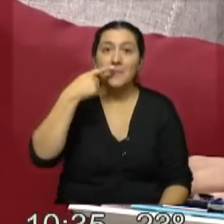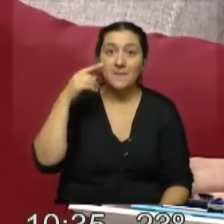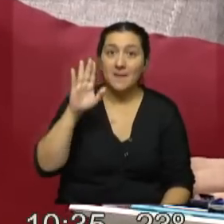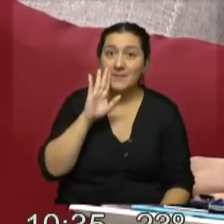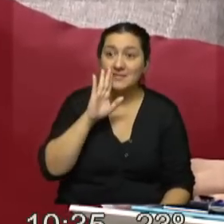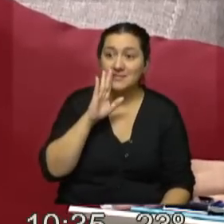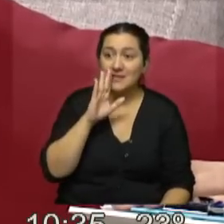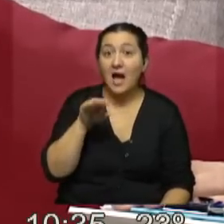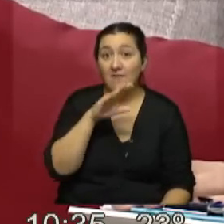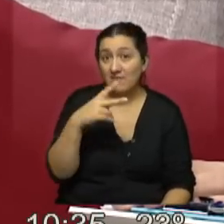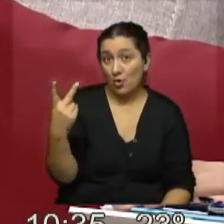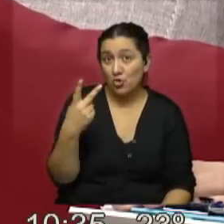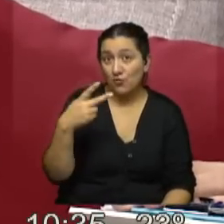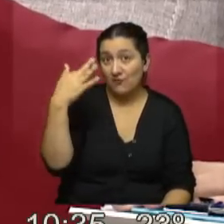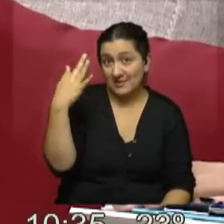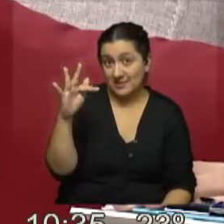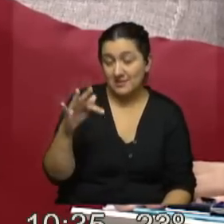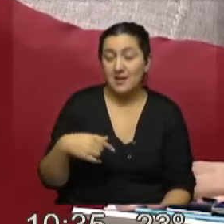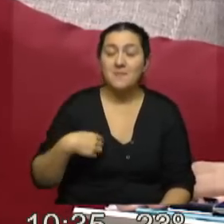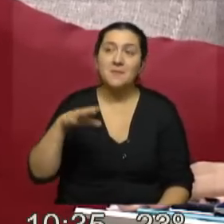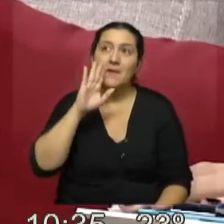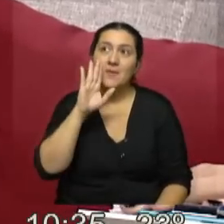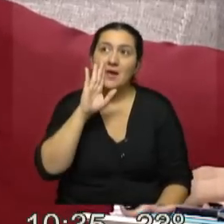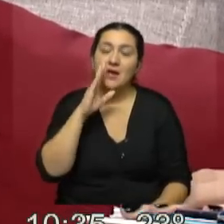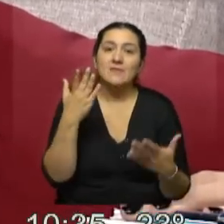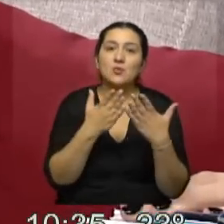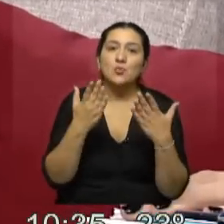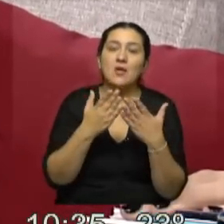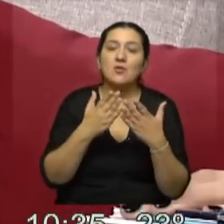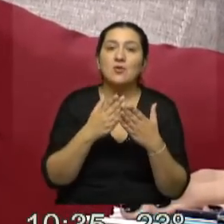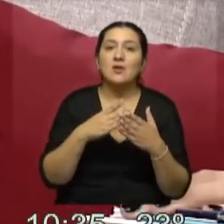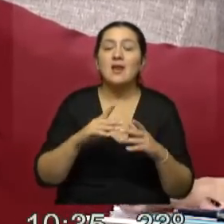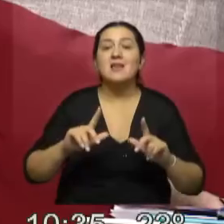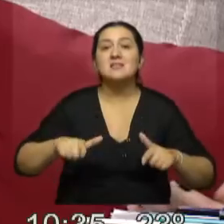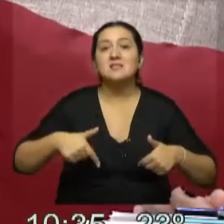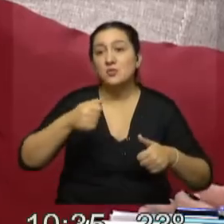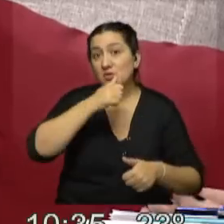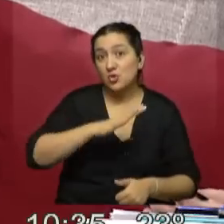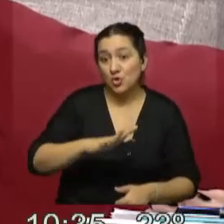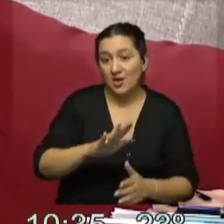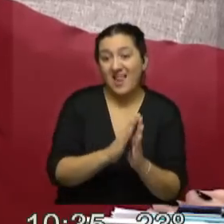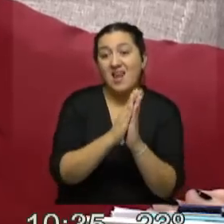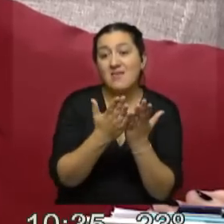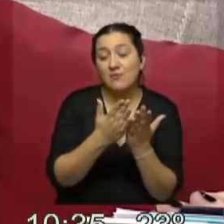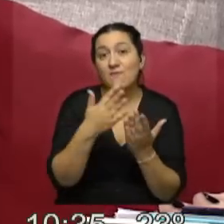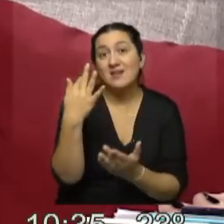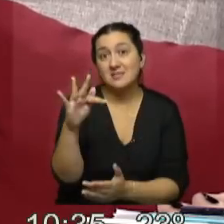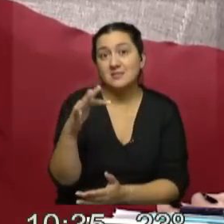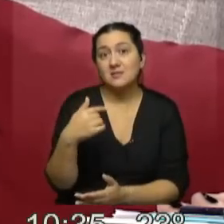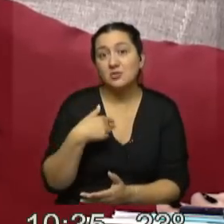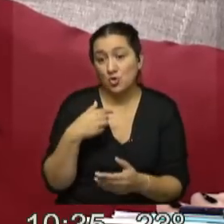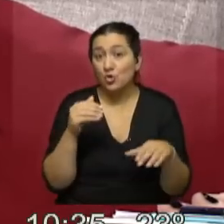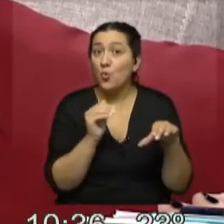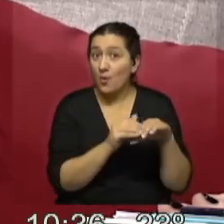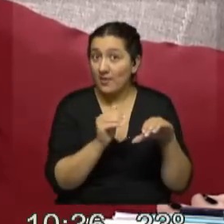hablaba francés mi mamá había estudiado la licenciatura de historia en libros franceses que conservo que son